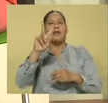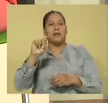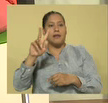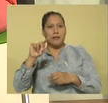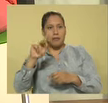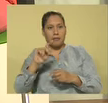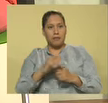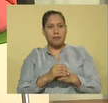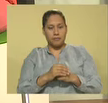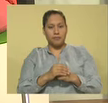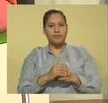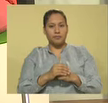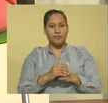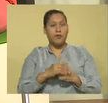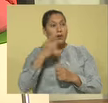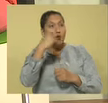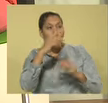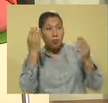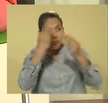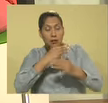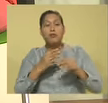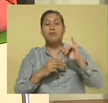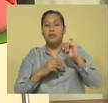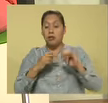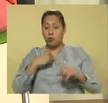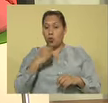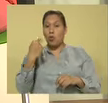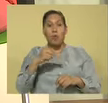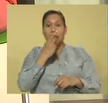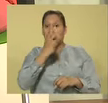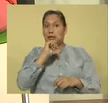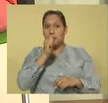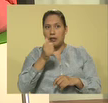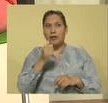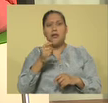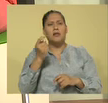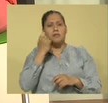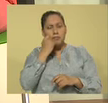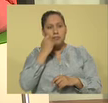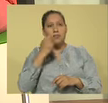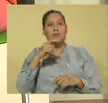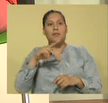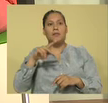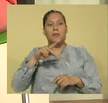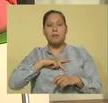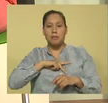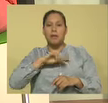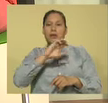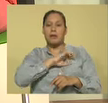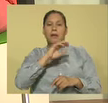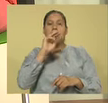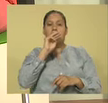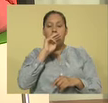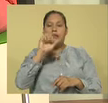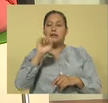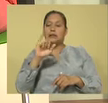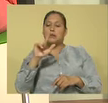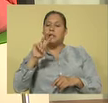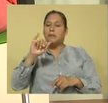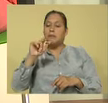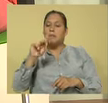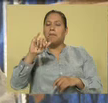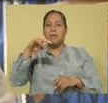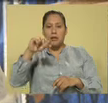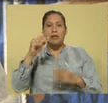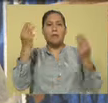televisión. ¿Quién es tu madrina? Si no digo el nombre, me van a dar la misma, ¿verdad? No, es mi querida madre Silvia Pinal, ¡Guau!